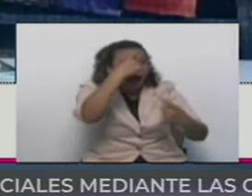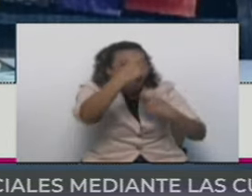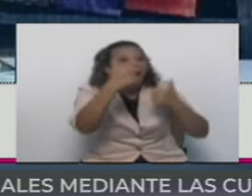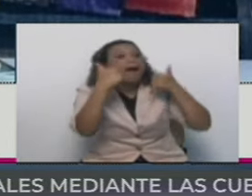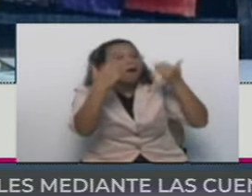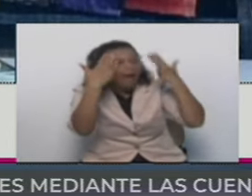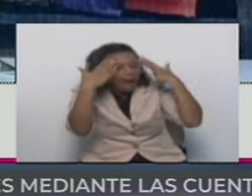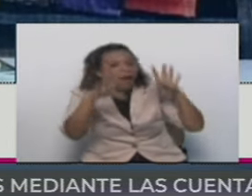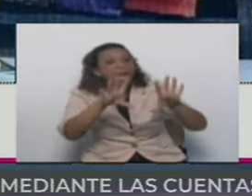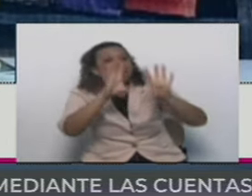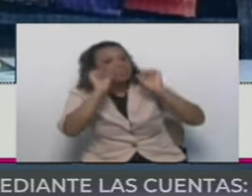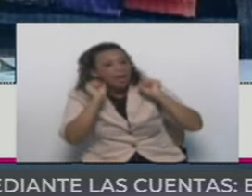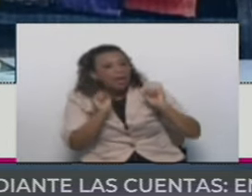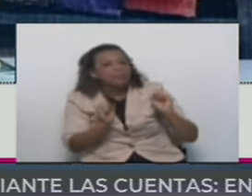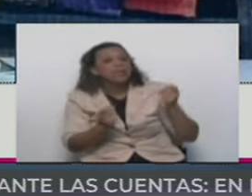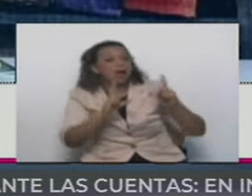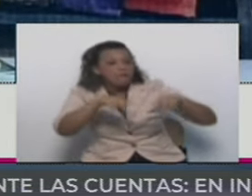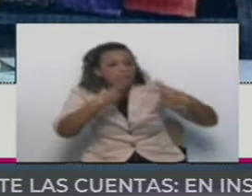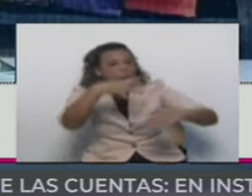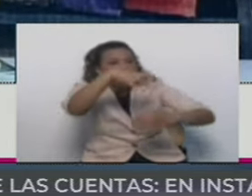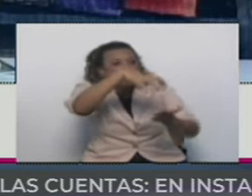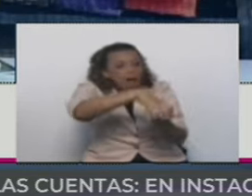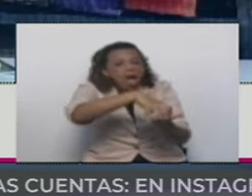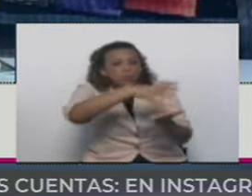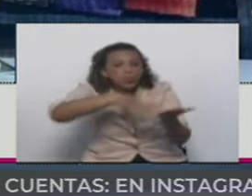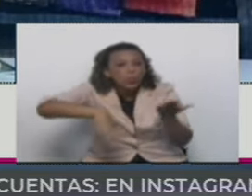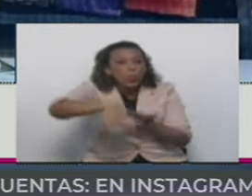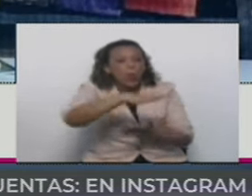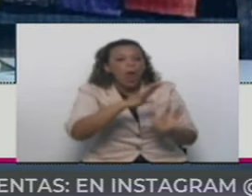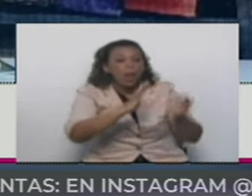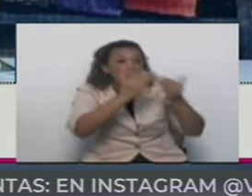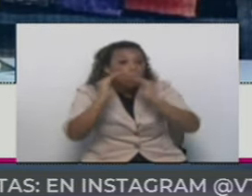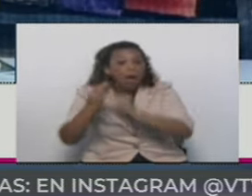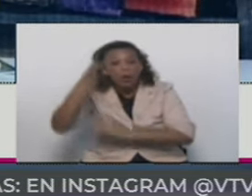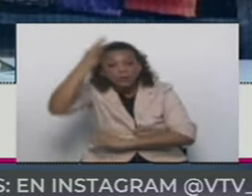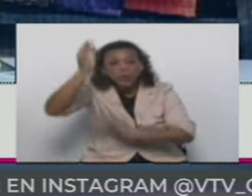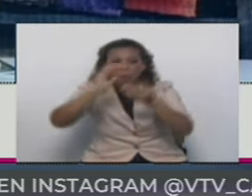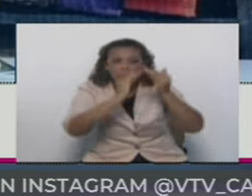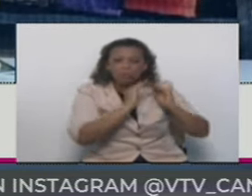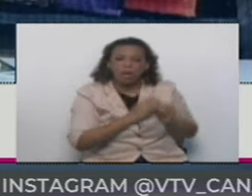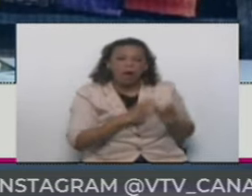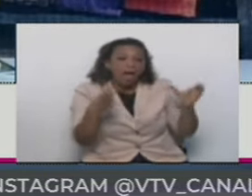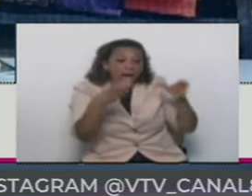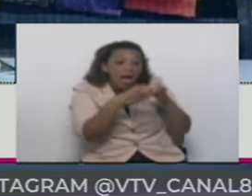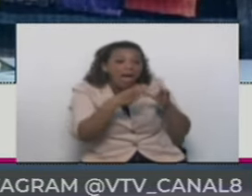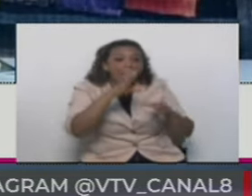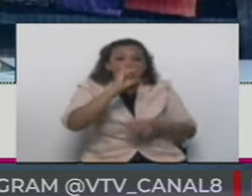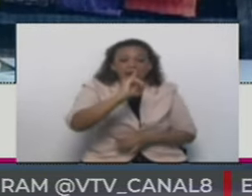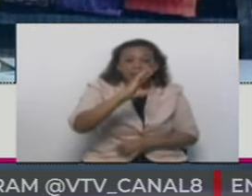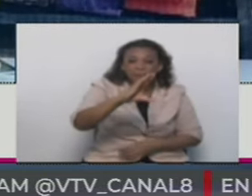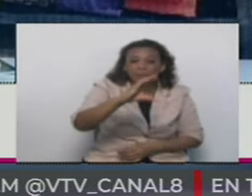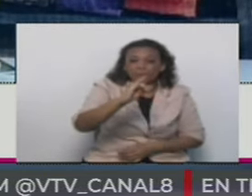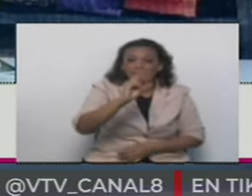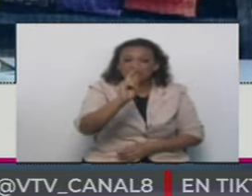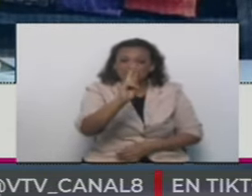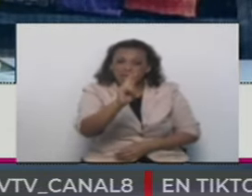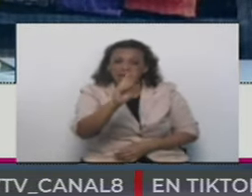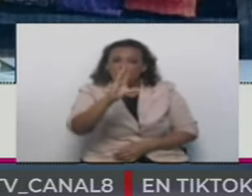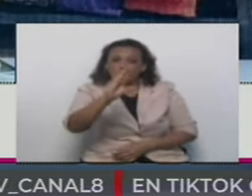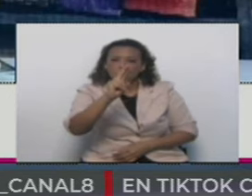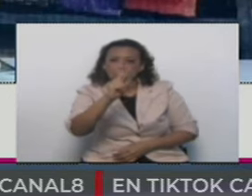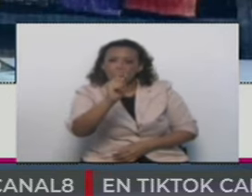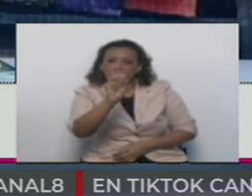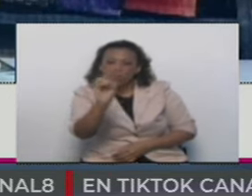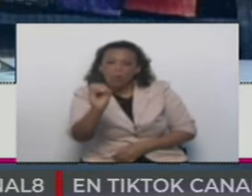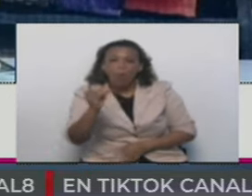propuesta de construir un nuevo Estado alrededor de los circuitos comunales y que las nuevas formas de gestión estén vinculadas a